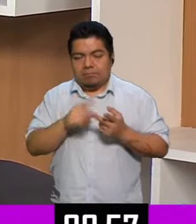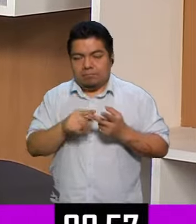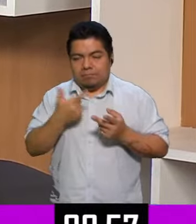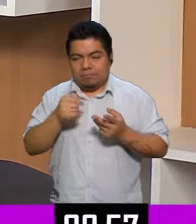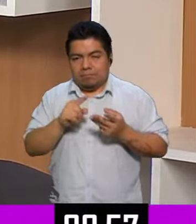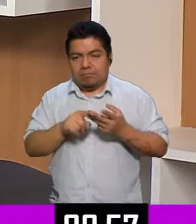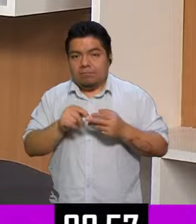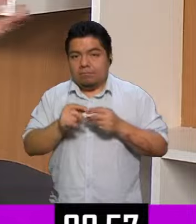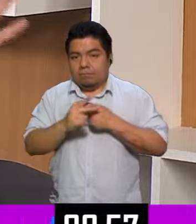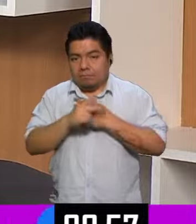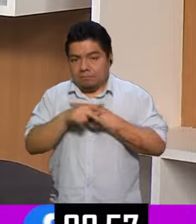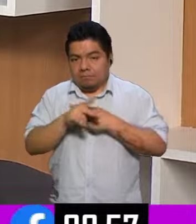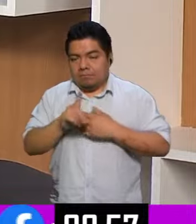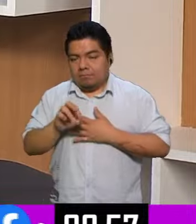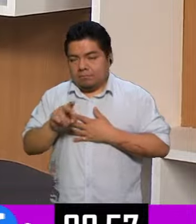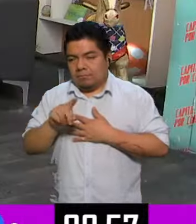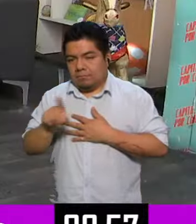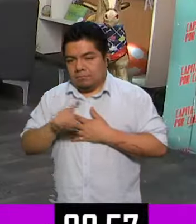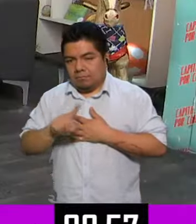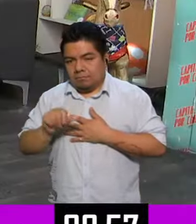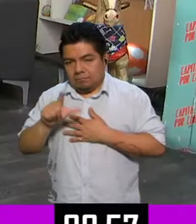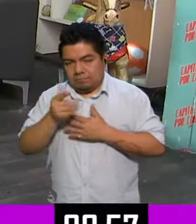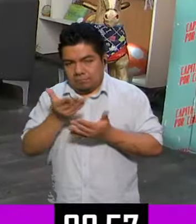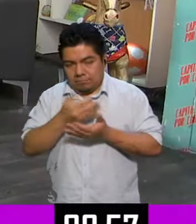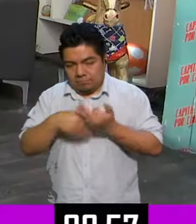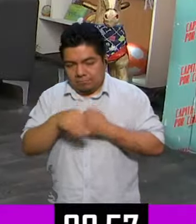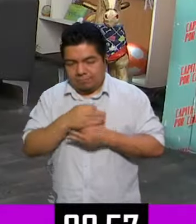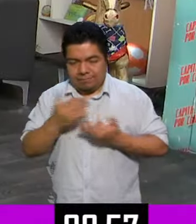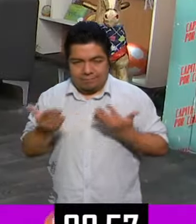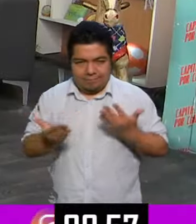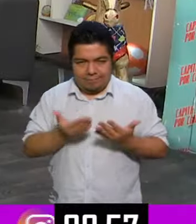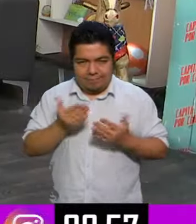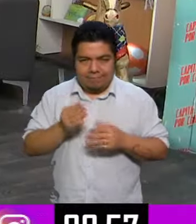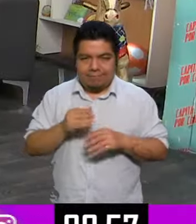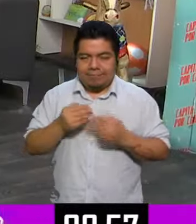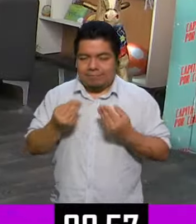Y en TikTok, Doctor Zagal, donde bailo para todos ustedes. Música colombiana. Bacán.